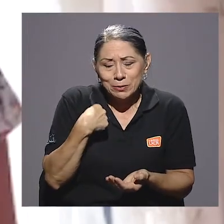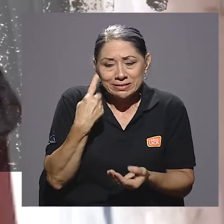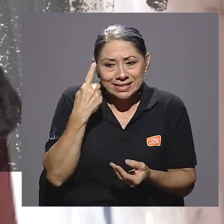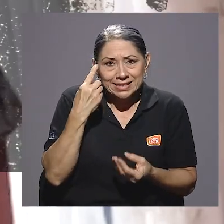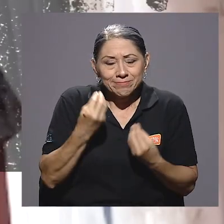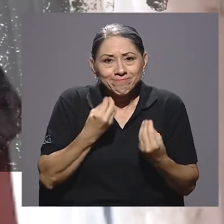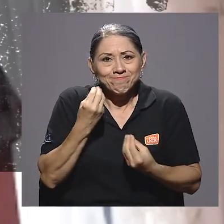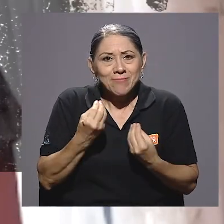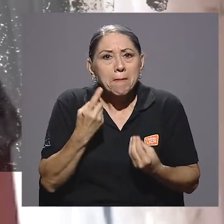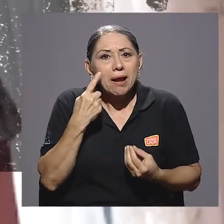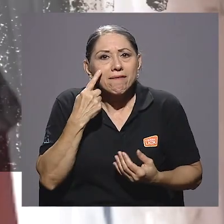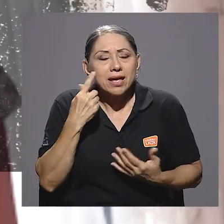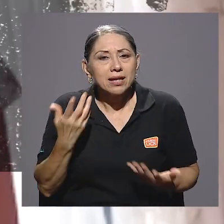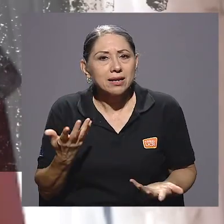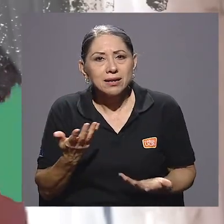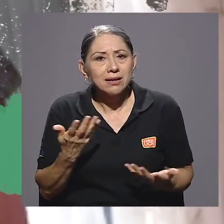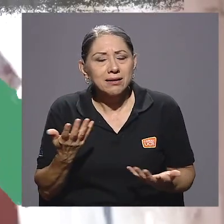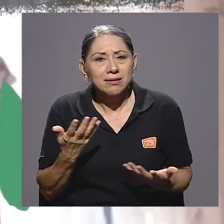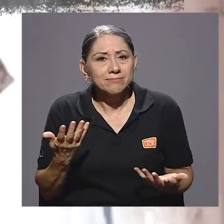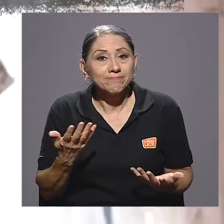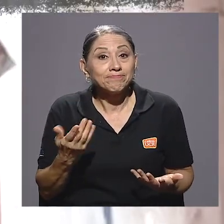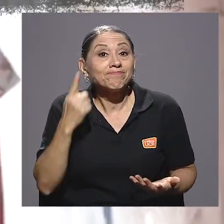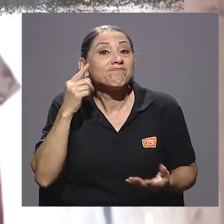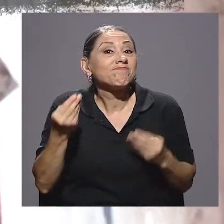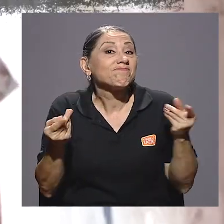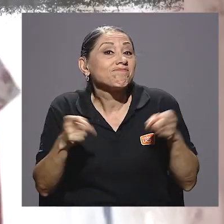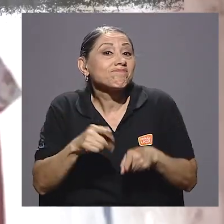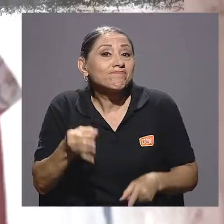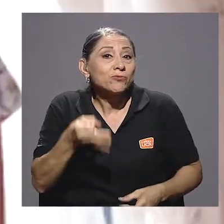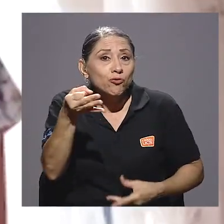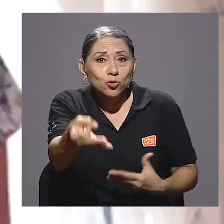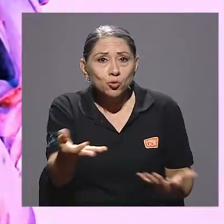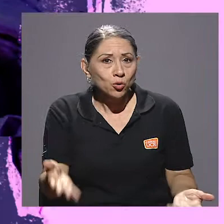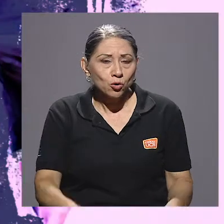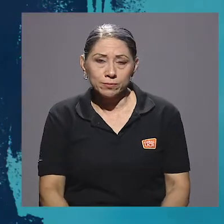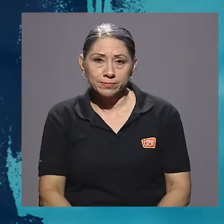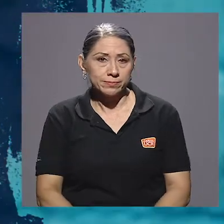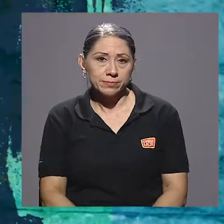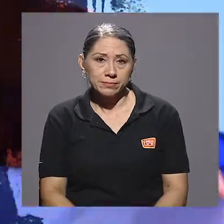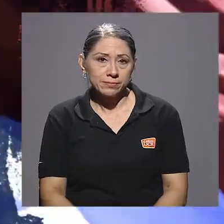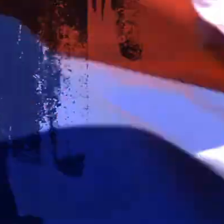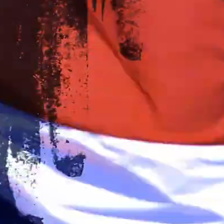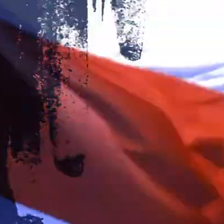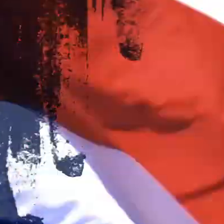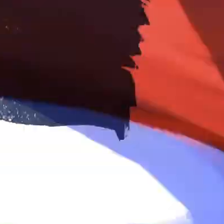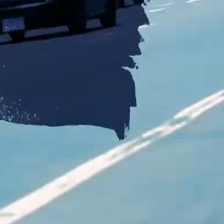estudiante se hace para ver por el futuro, ¿verdad?